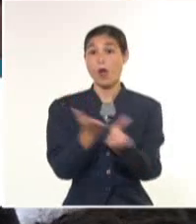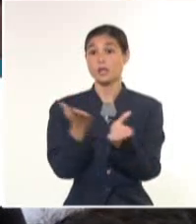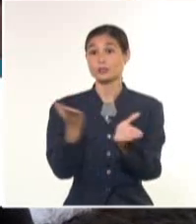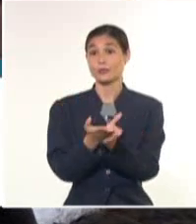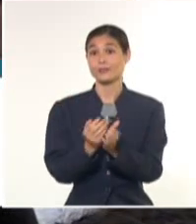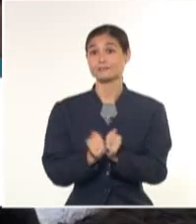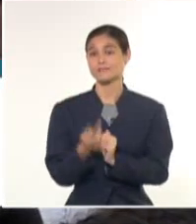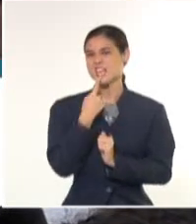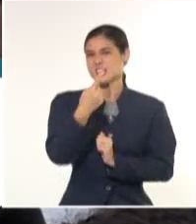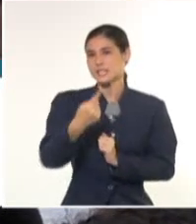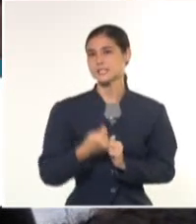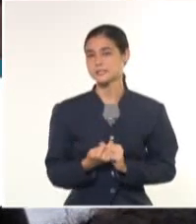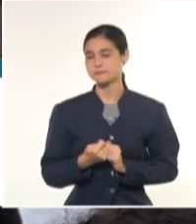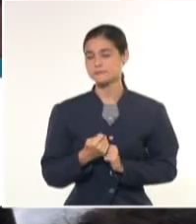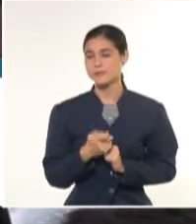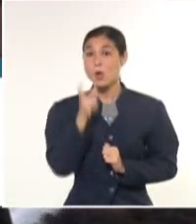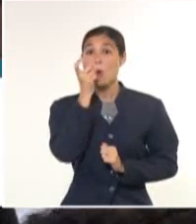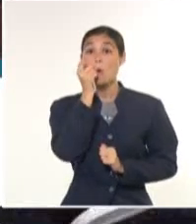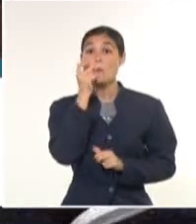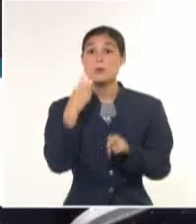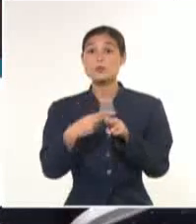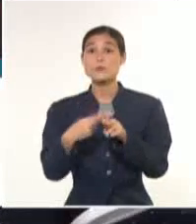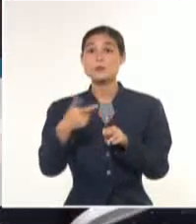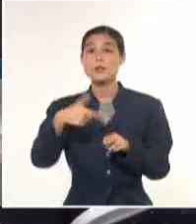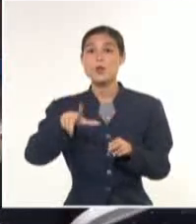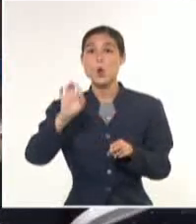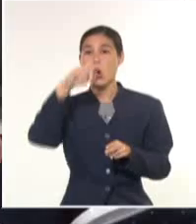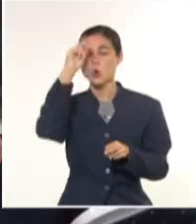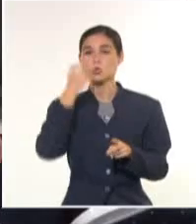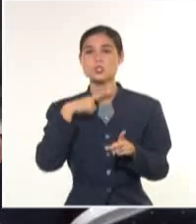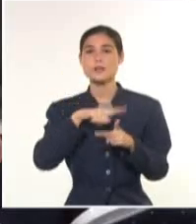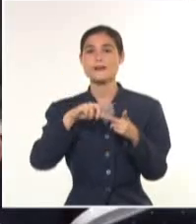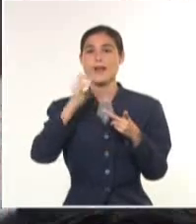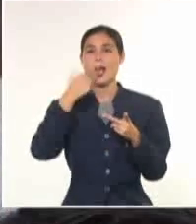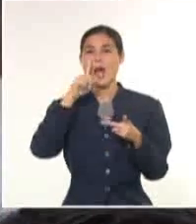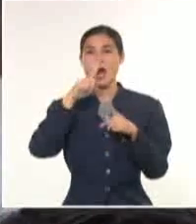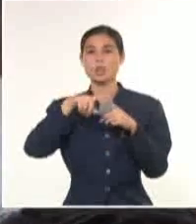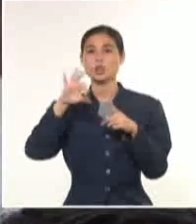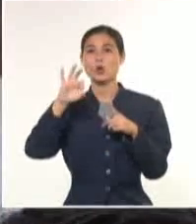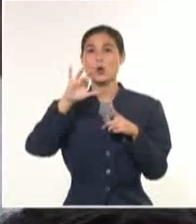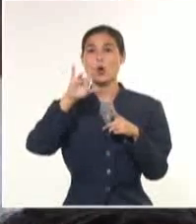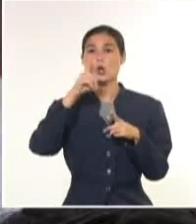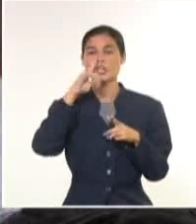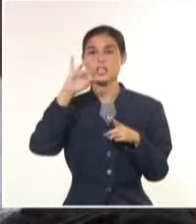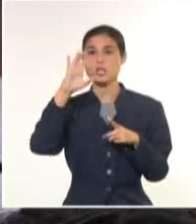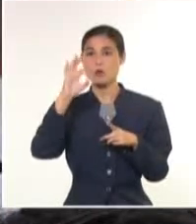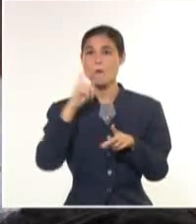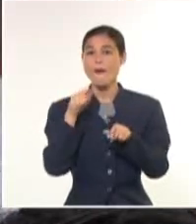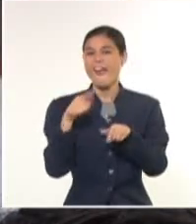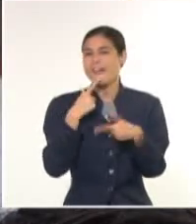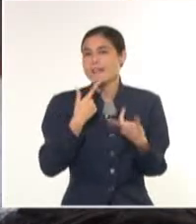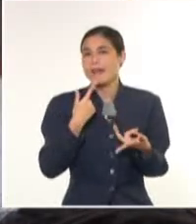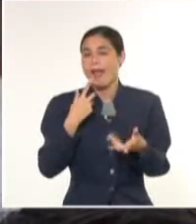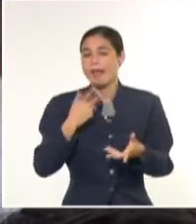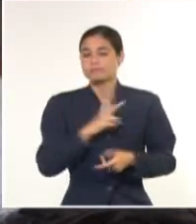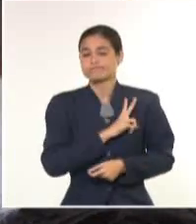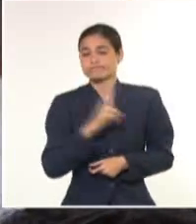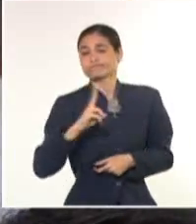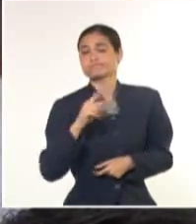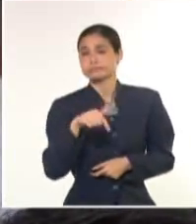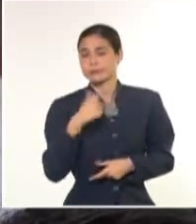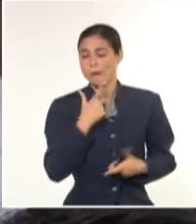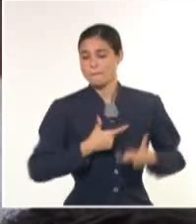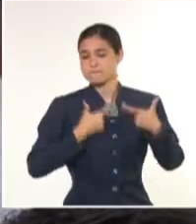paradigma. Es un ejemplo de integralidad. Era una persona que además de tener principios y conceptos también tenía valor para hacer lo que su